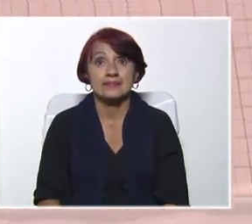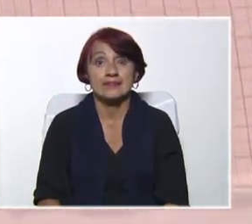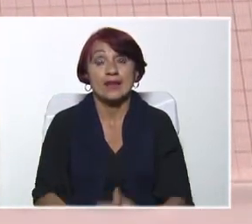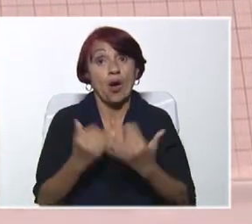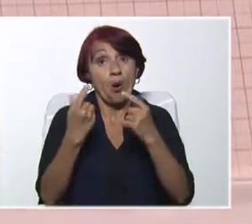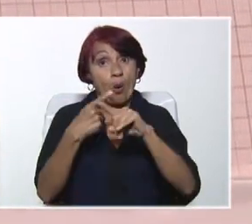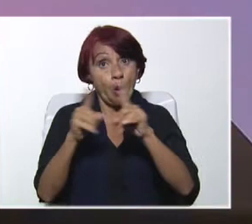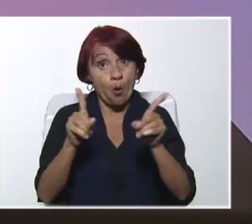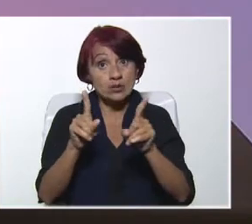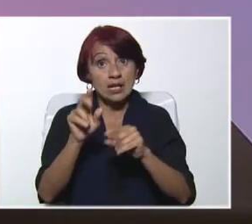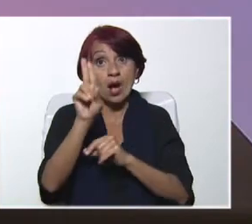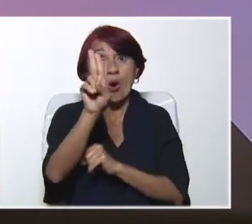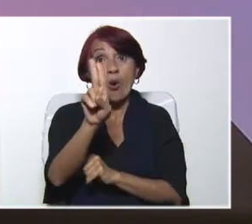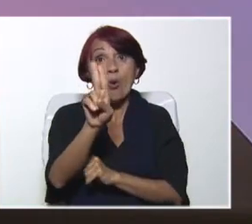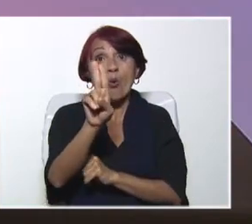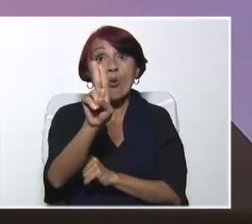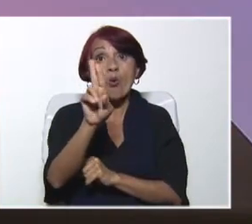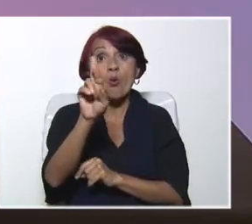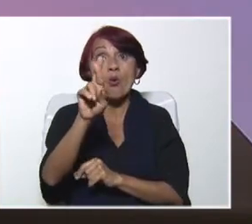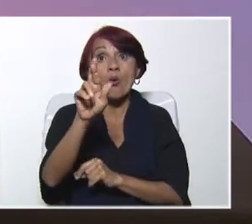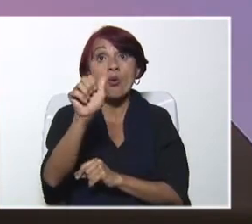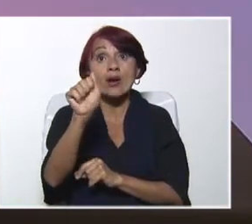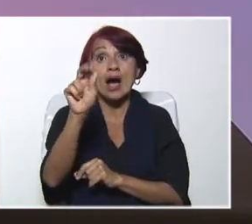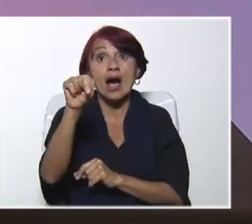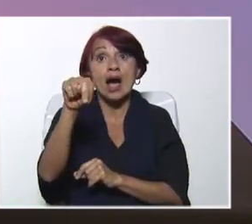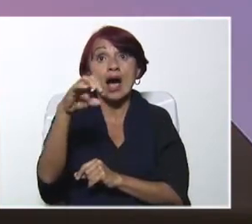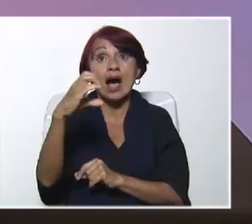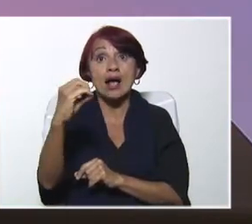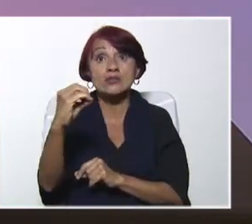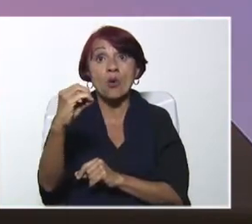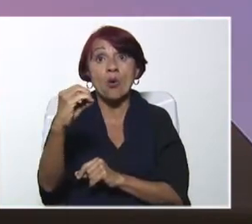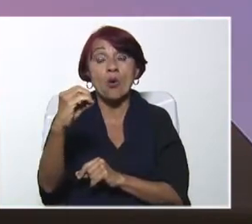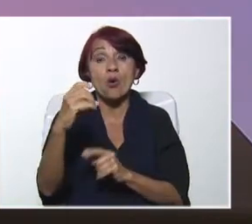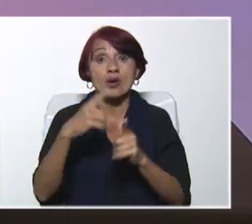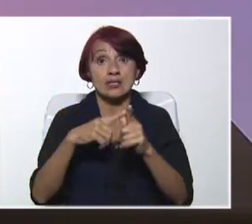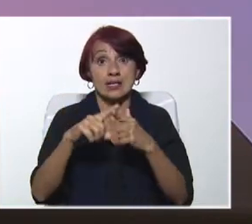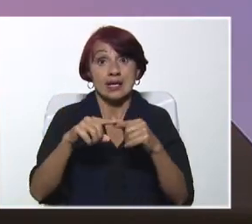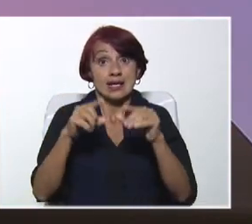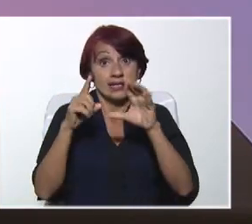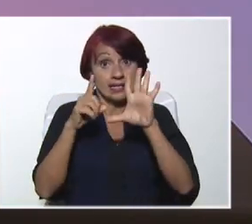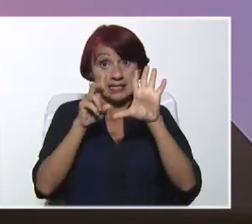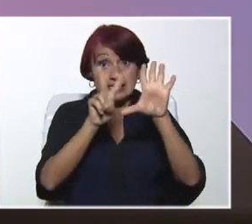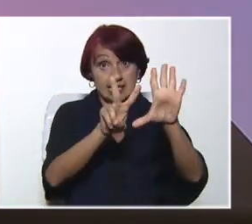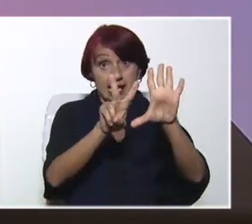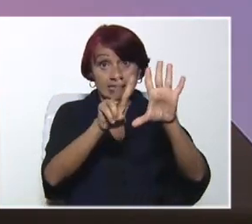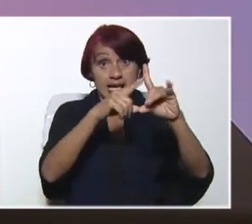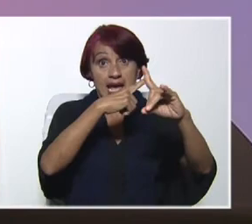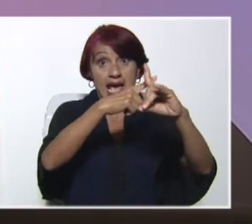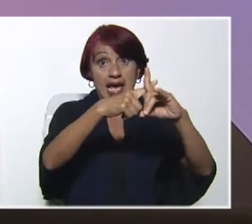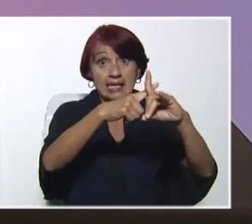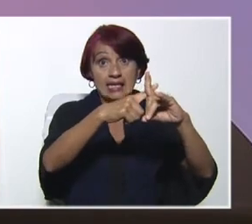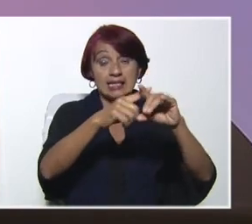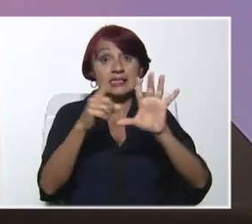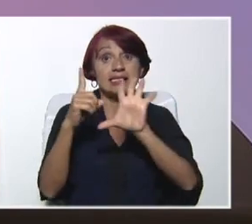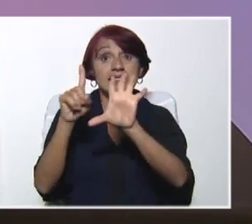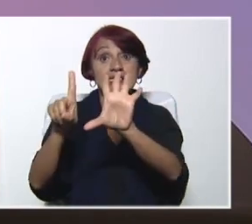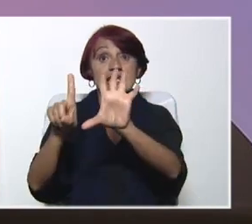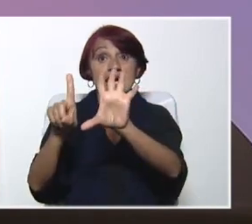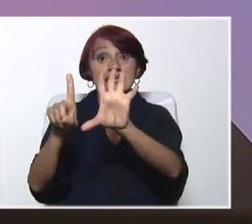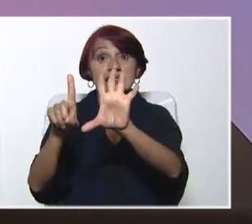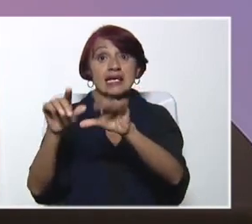La otra, Urano. 7 en X y 6 en Y. 7 en X y